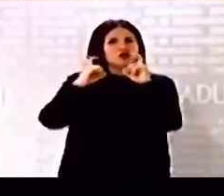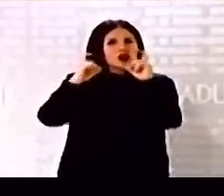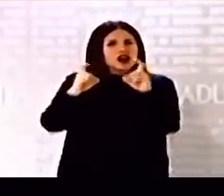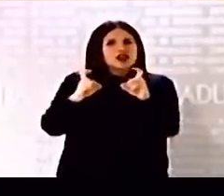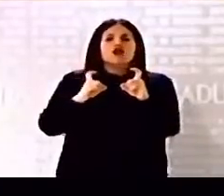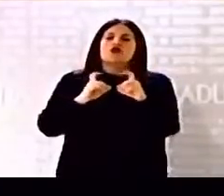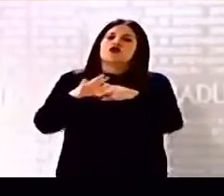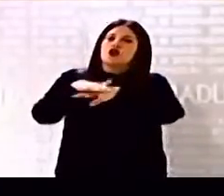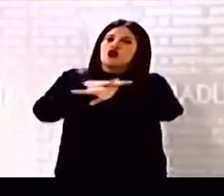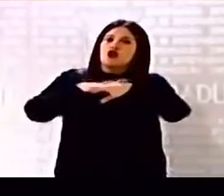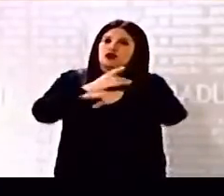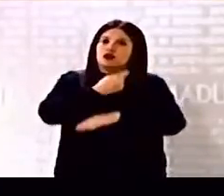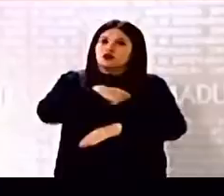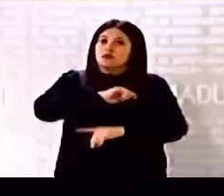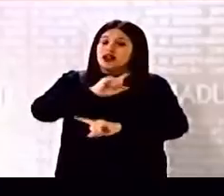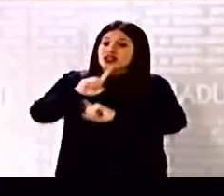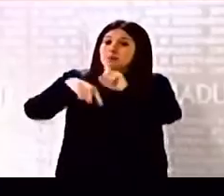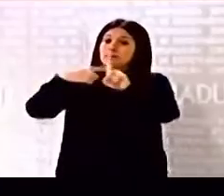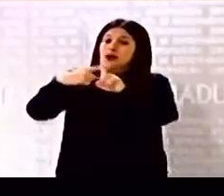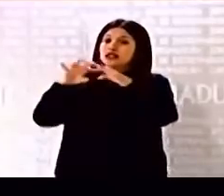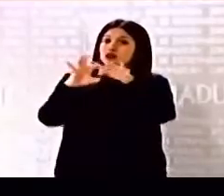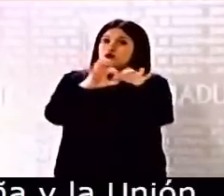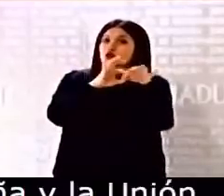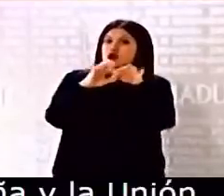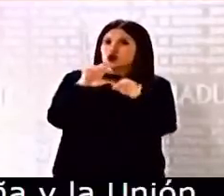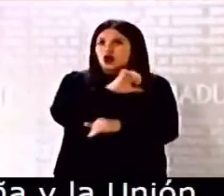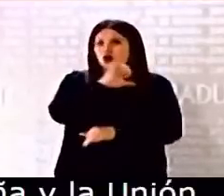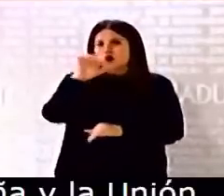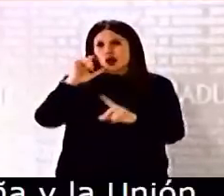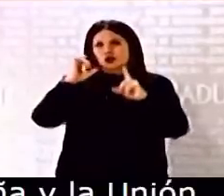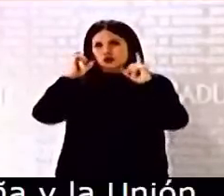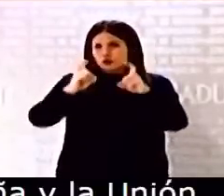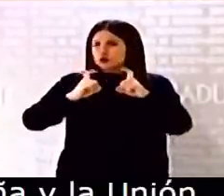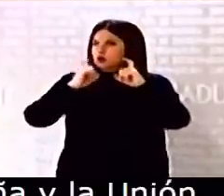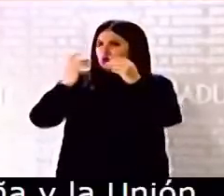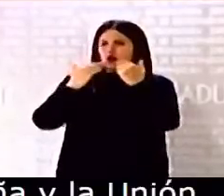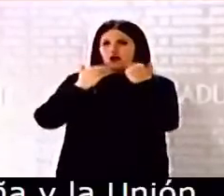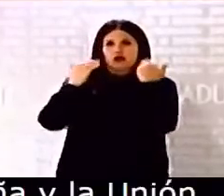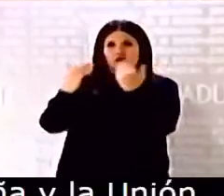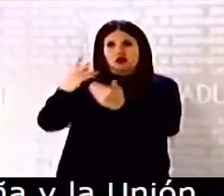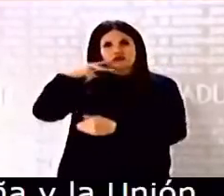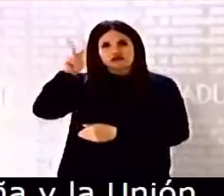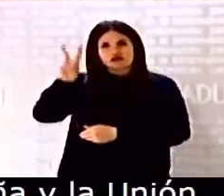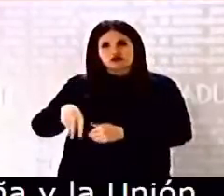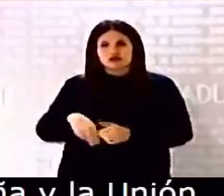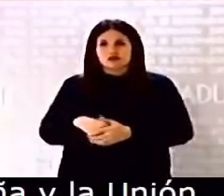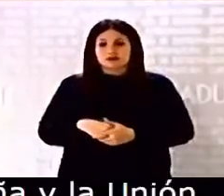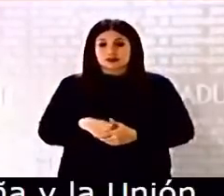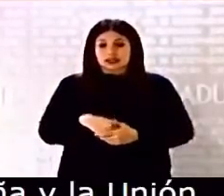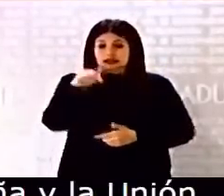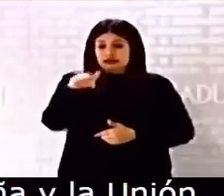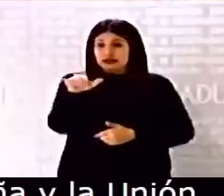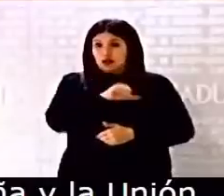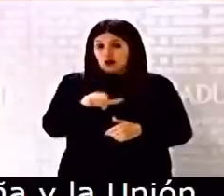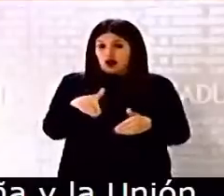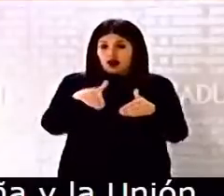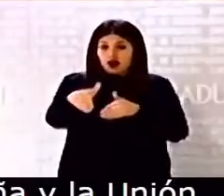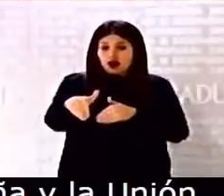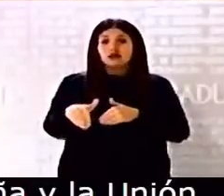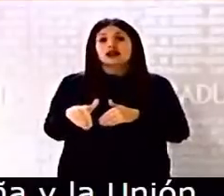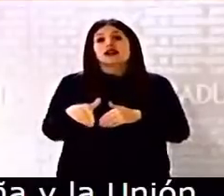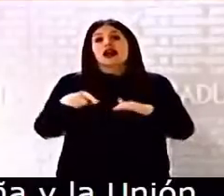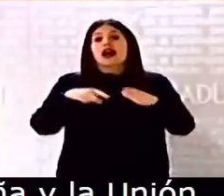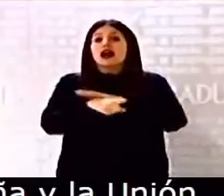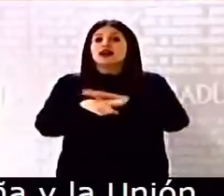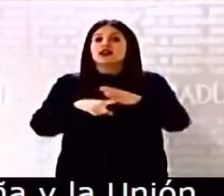Gobierno de España y la Unión Europea en este sentido. Esta semana tendremos la noticia por parte de la Agencia Europea del